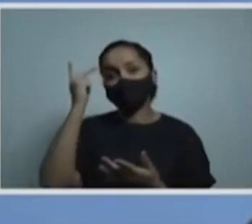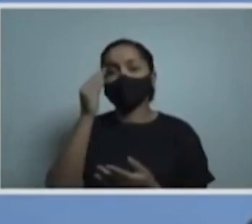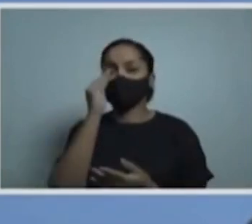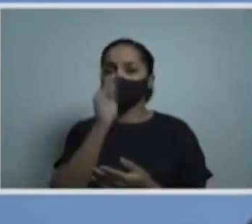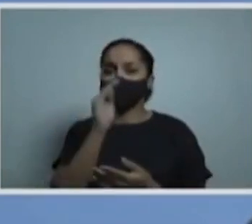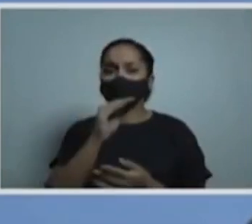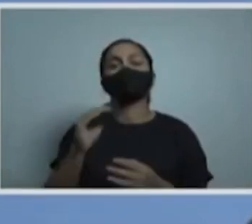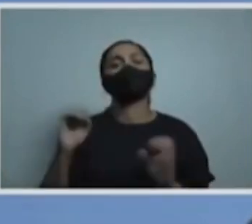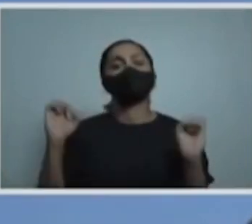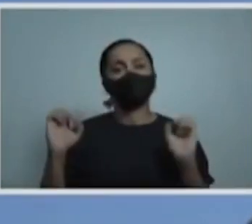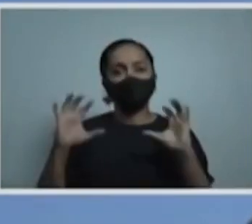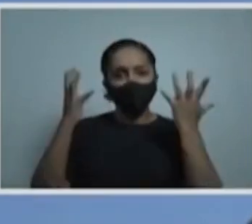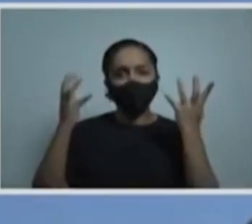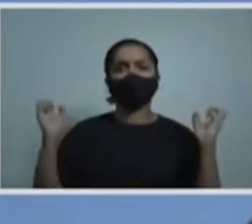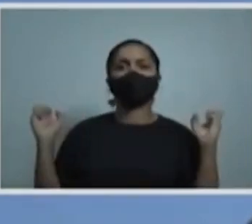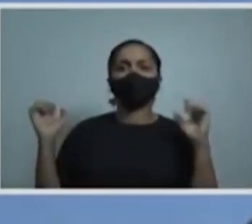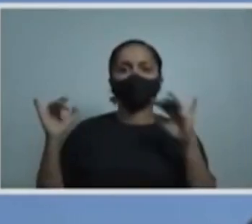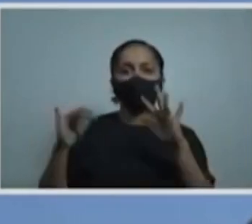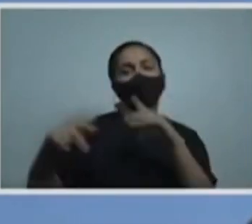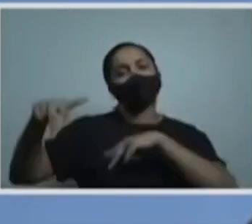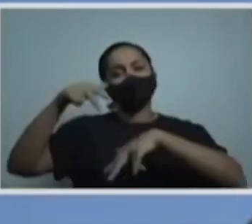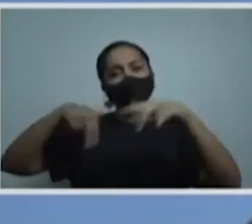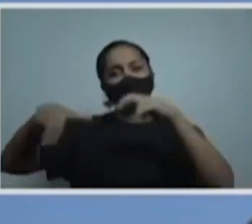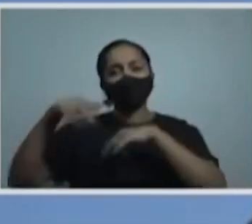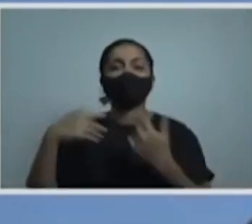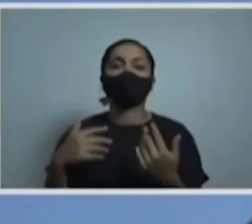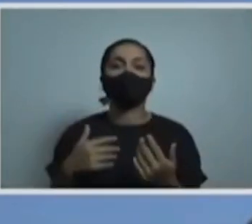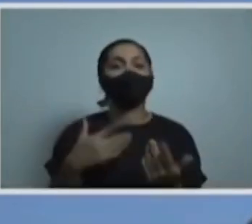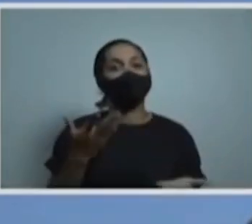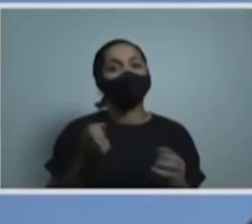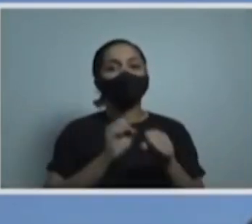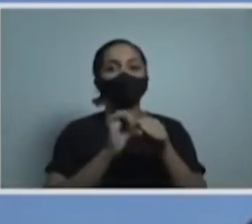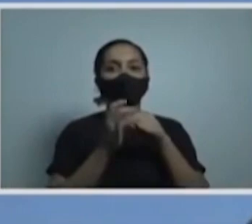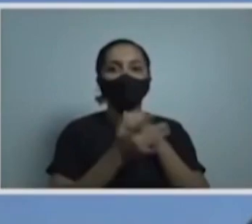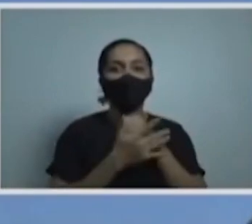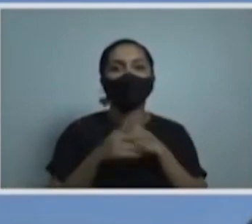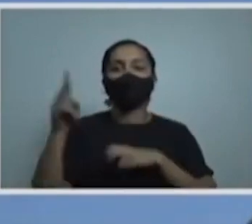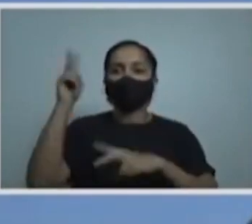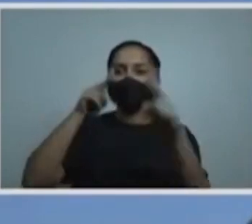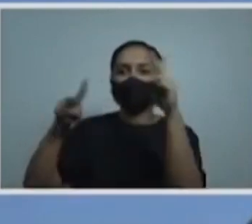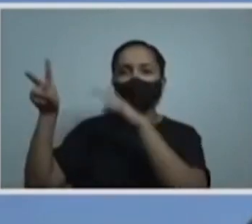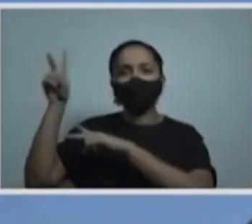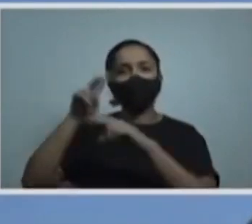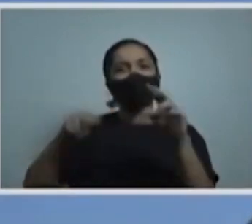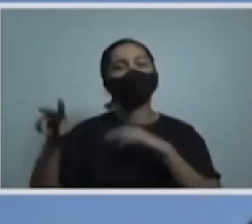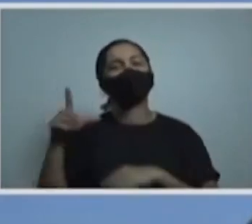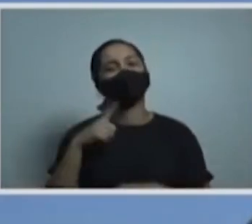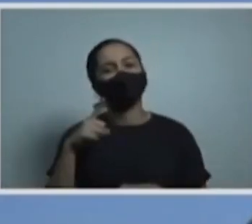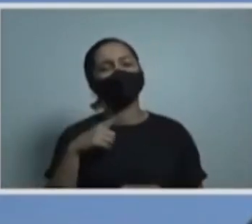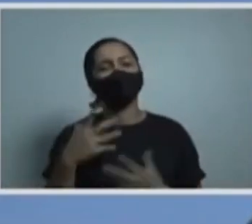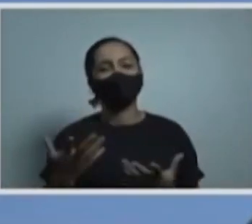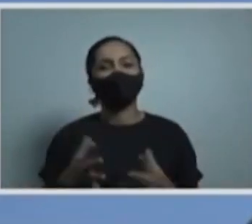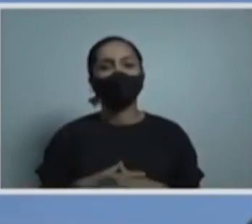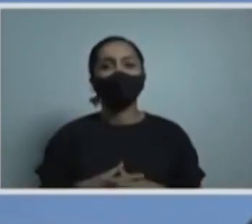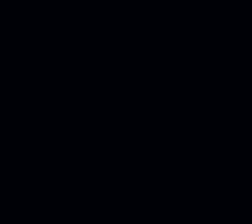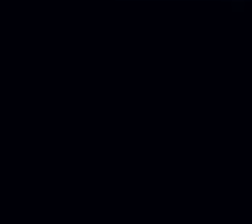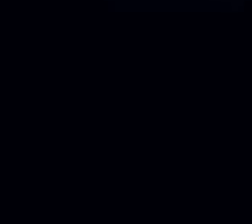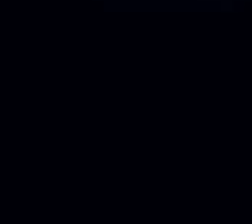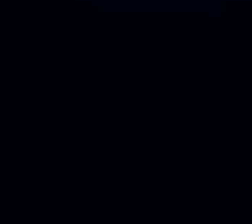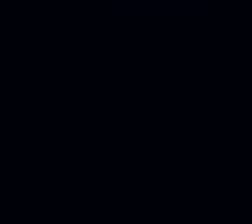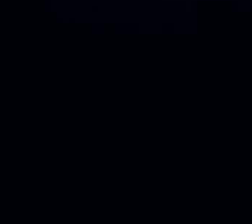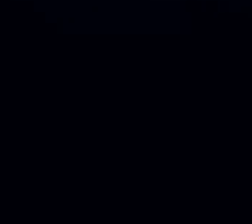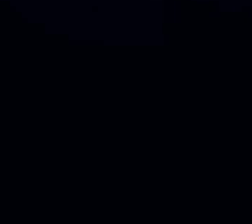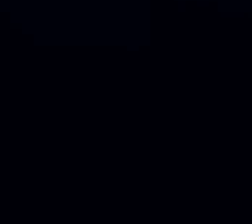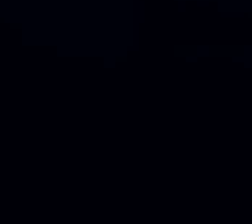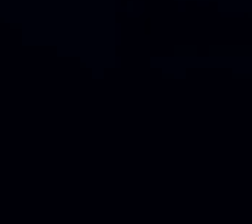semana, contribuyendo a la circulación del virus. Es necesario no quedarse esperando a que el gobierno lo resuelva todo.